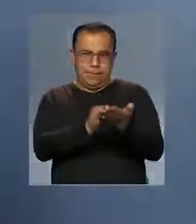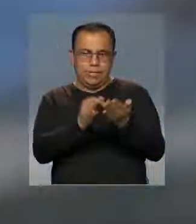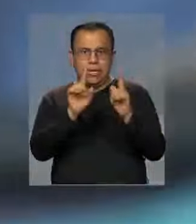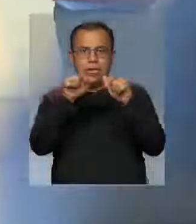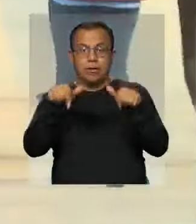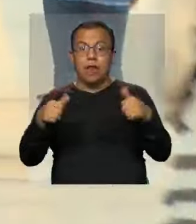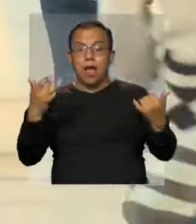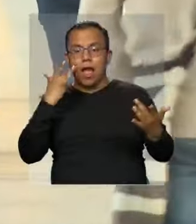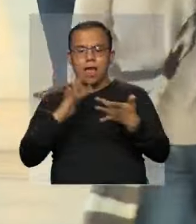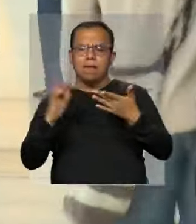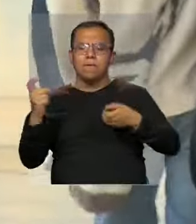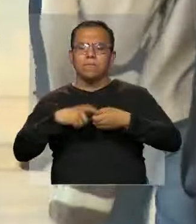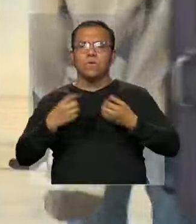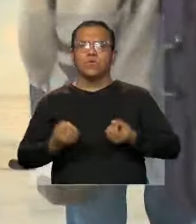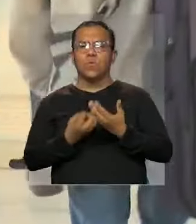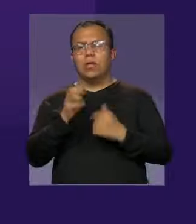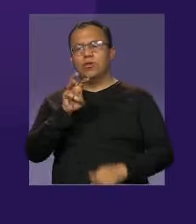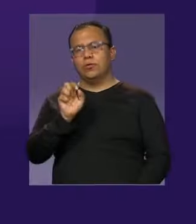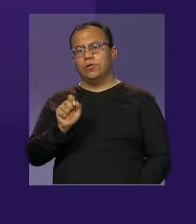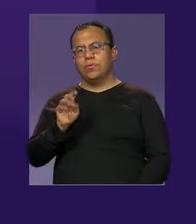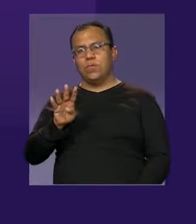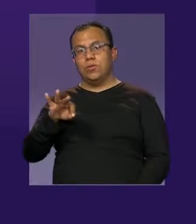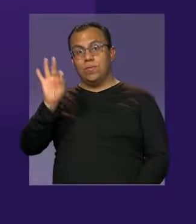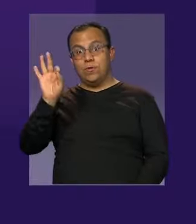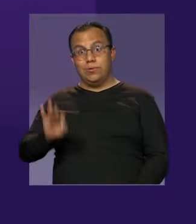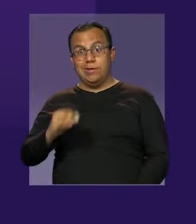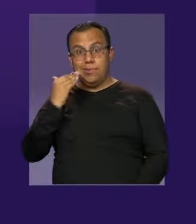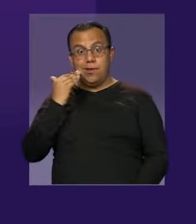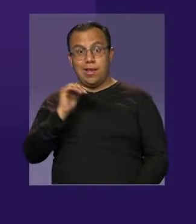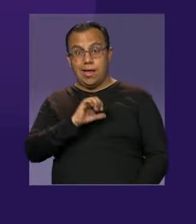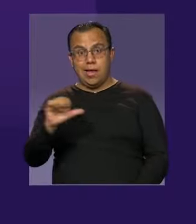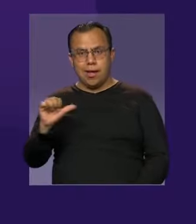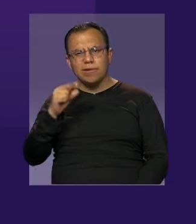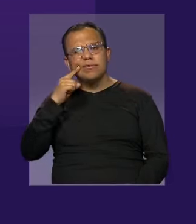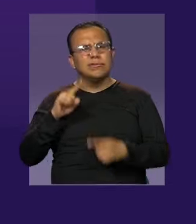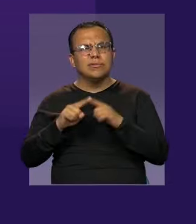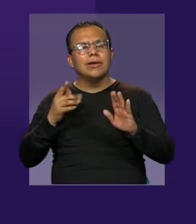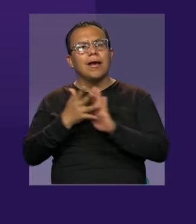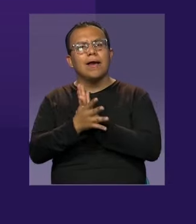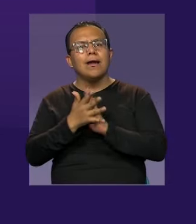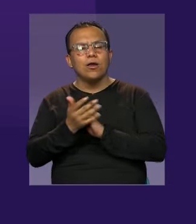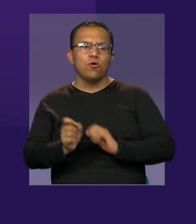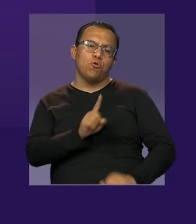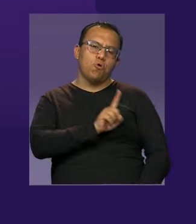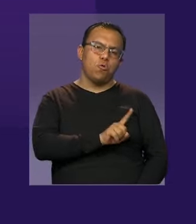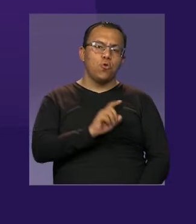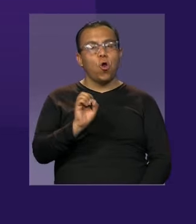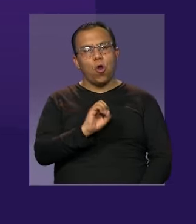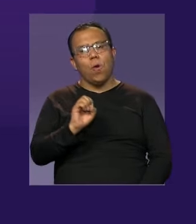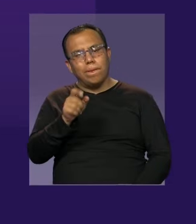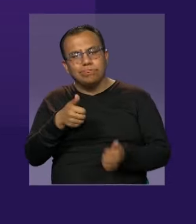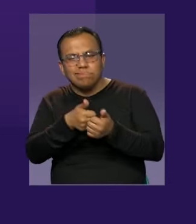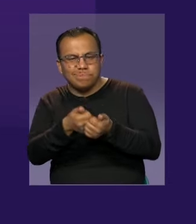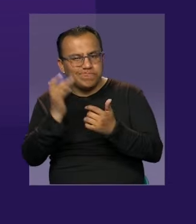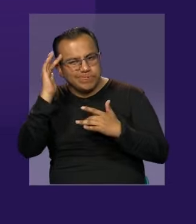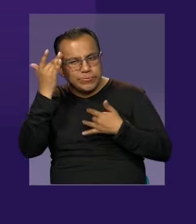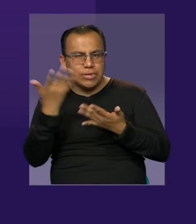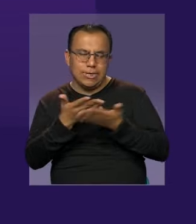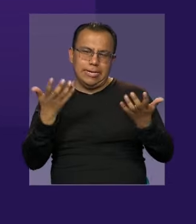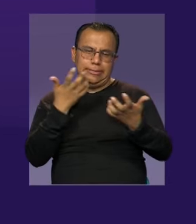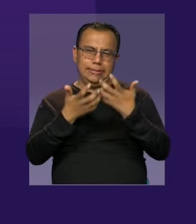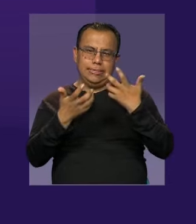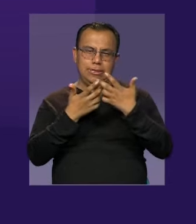la que se registra que el 80,4% de las mujeres han experimentado uno o varios actos de acoso dentro del